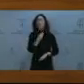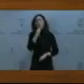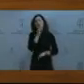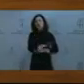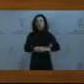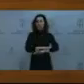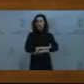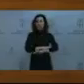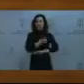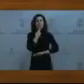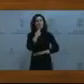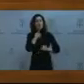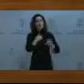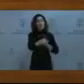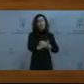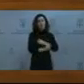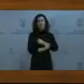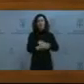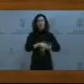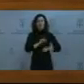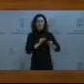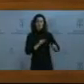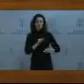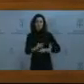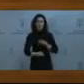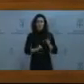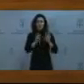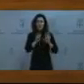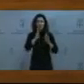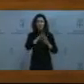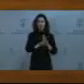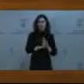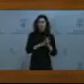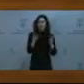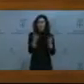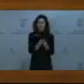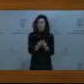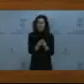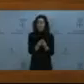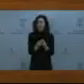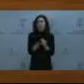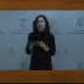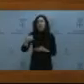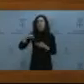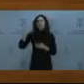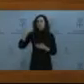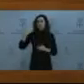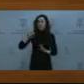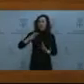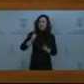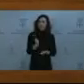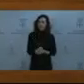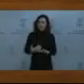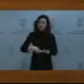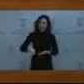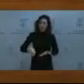se han establecido 9 programas con efectos retroactivos, es decir, más programas, menos financiación y queriendo